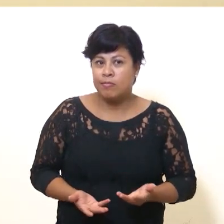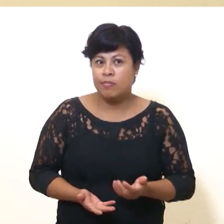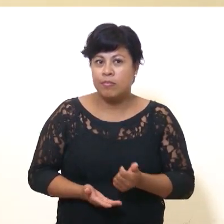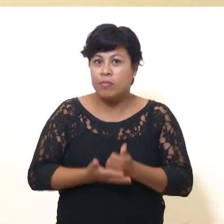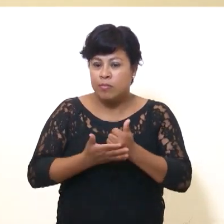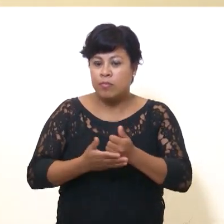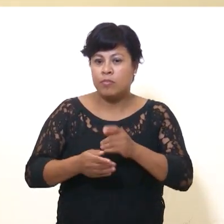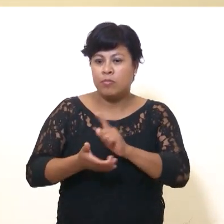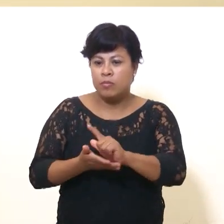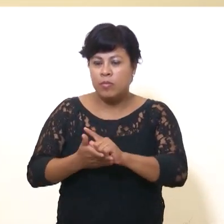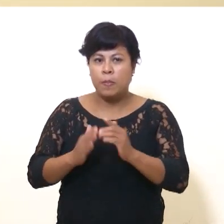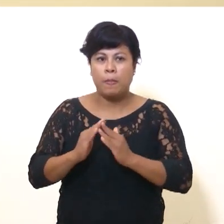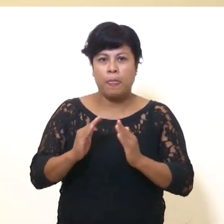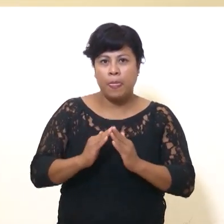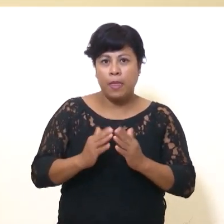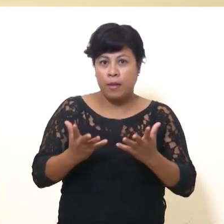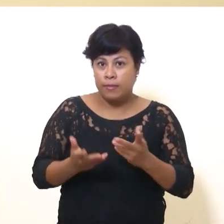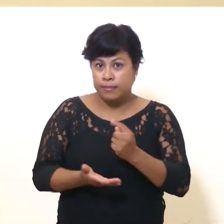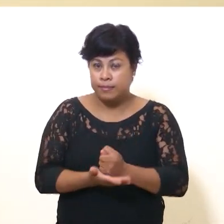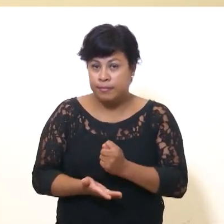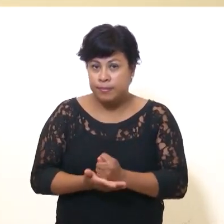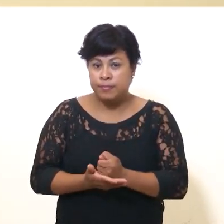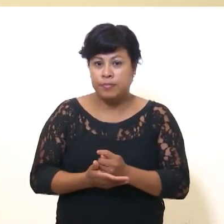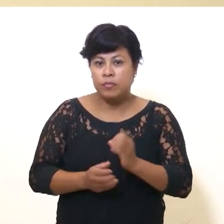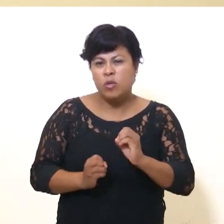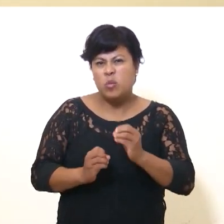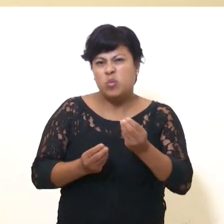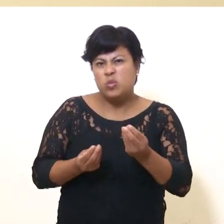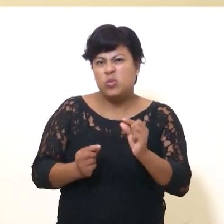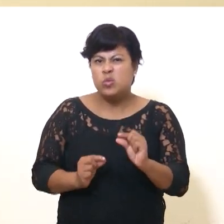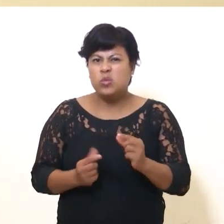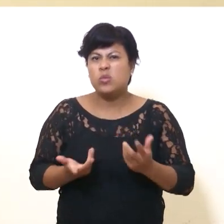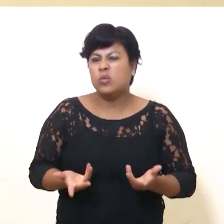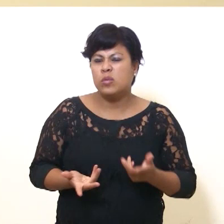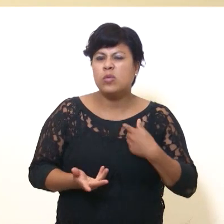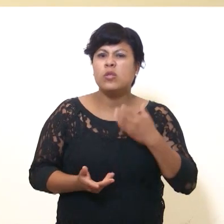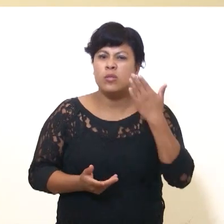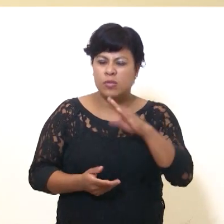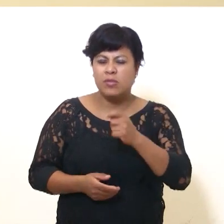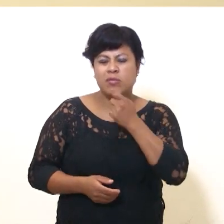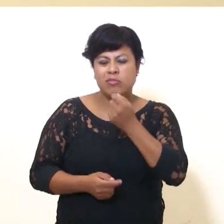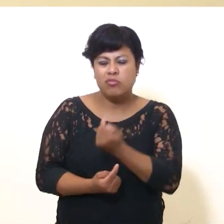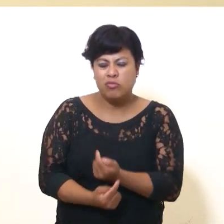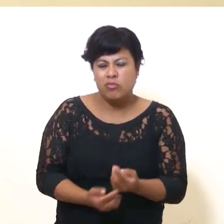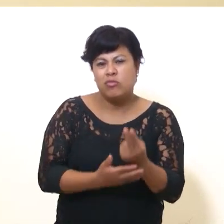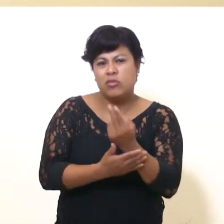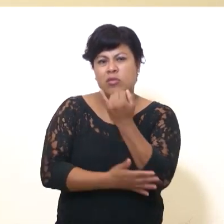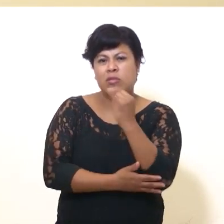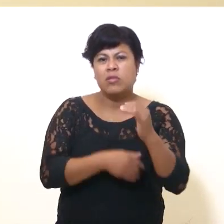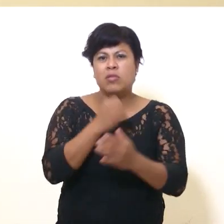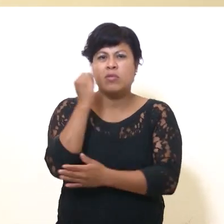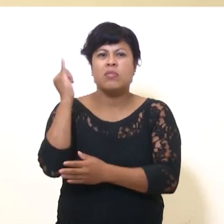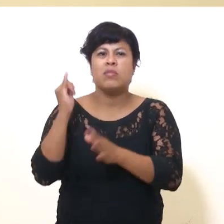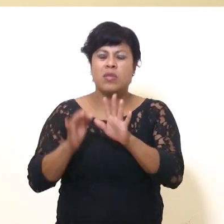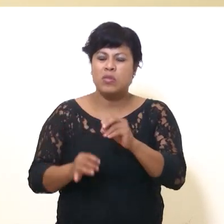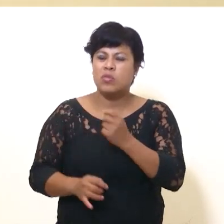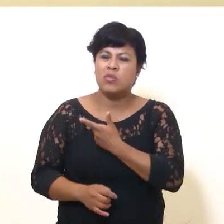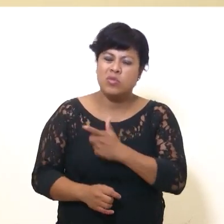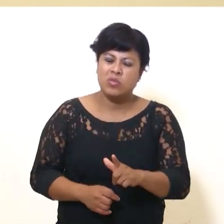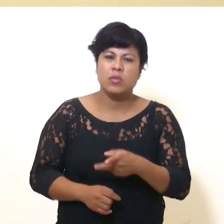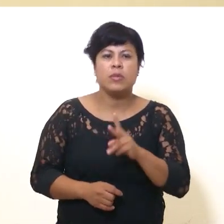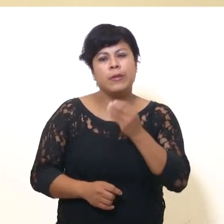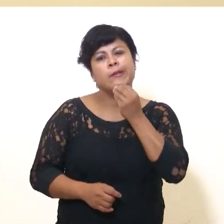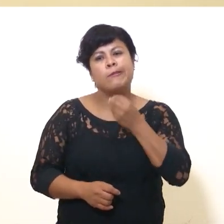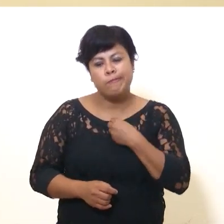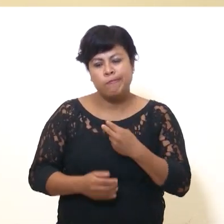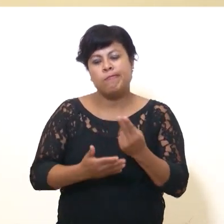mamá? ¿Compraron en casa? ¿Hicieron tareita? ¿Les dejaron mucha o poquita? Yo sé que en preescolar a veces nos